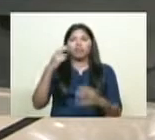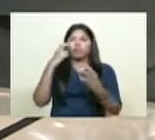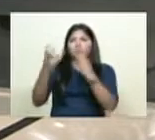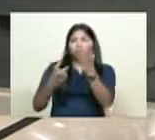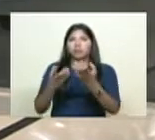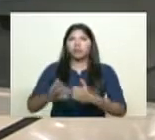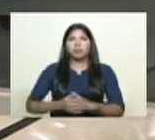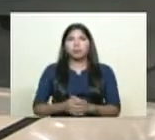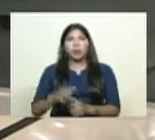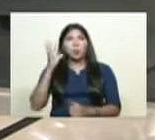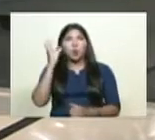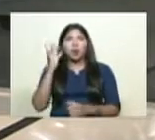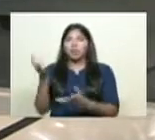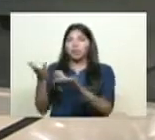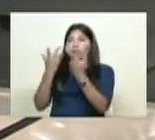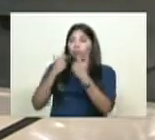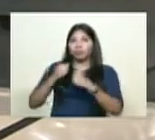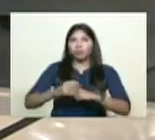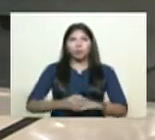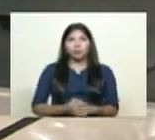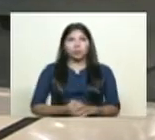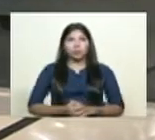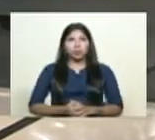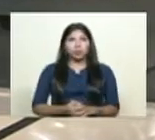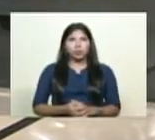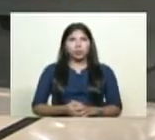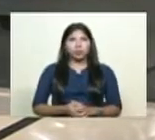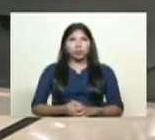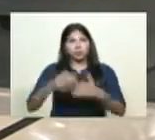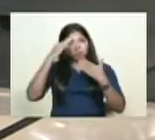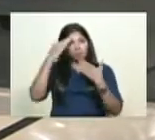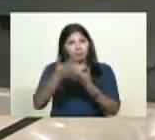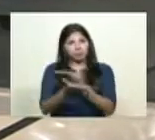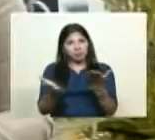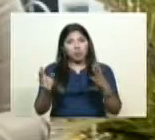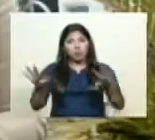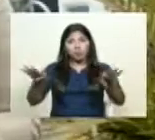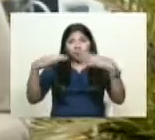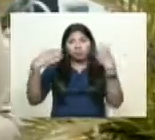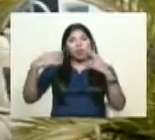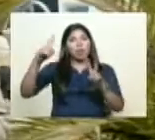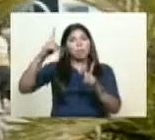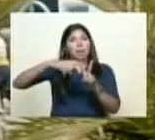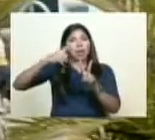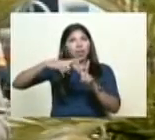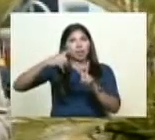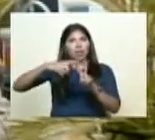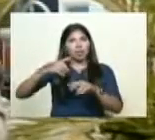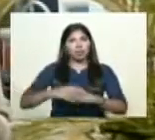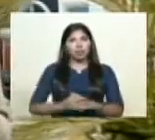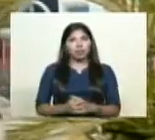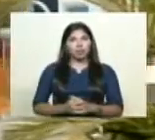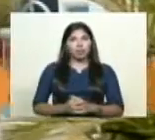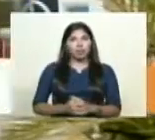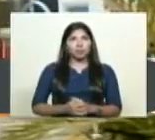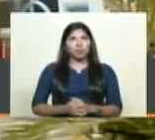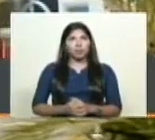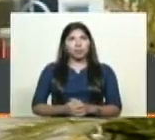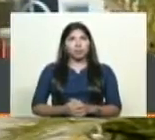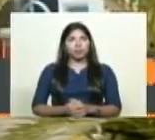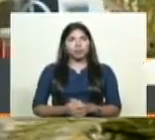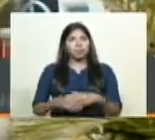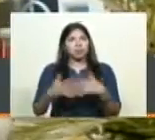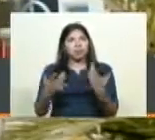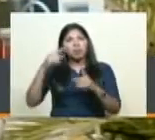todos los detalles. Adelante, Mariana, te escuchamos. Un saludo a las personas que a esta hora sintonizan Venezolana de Televisión. A propósito de